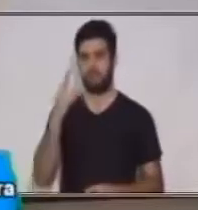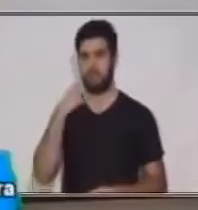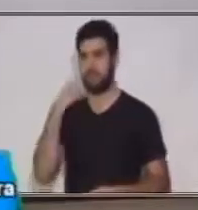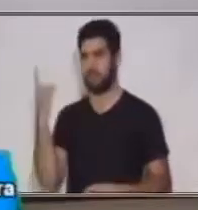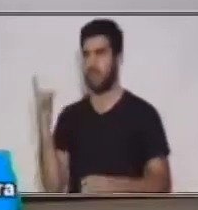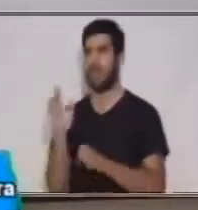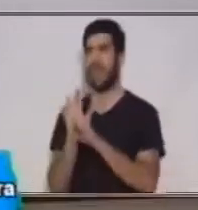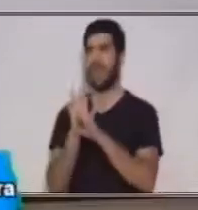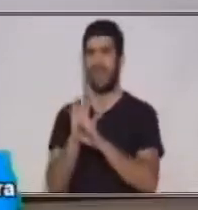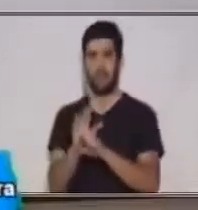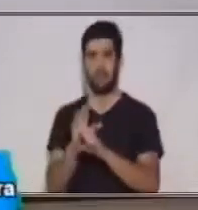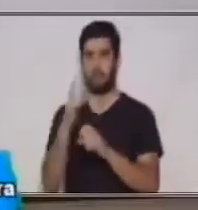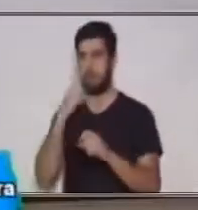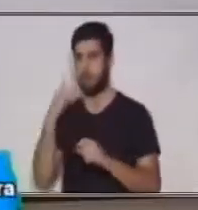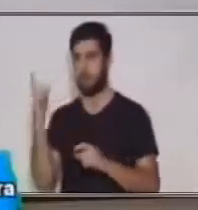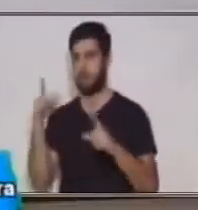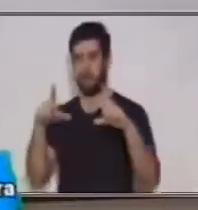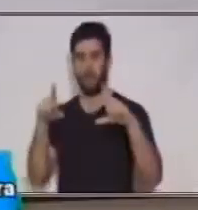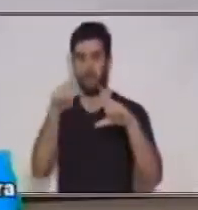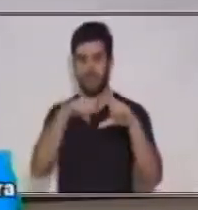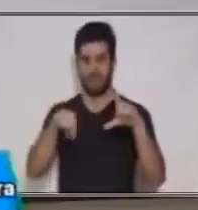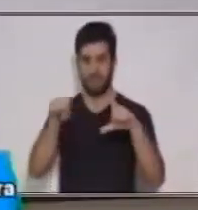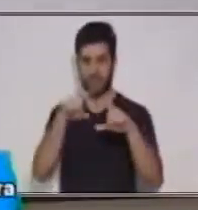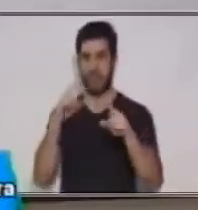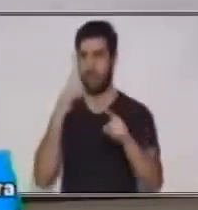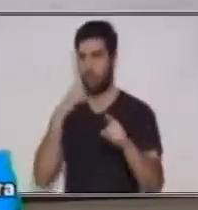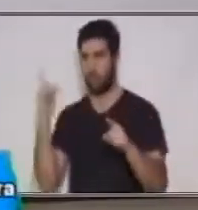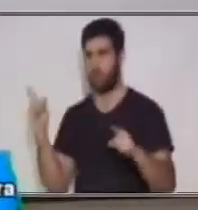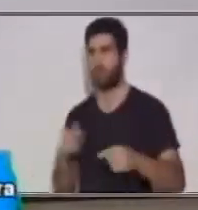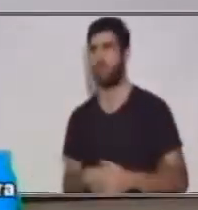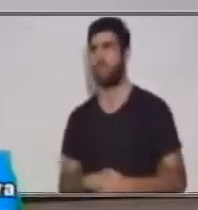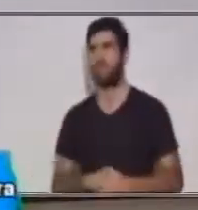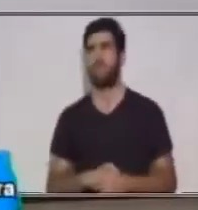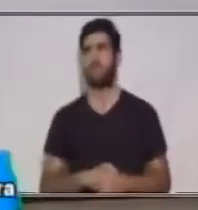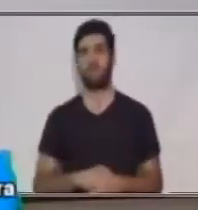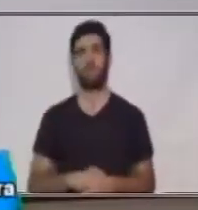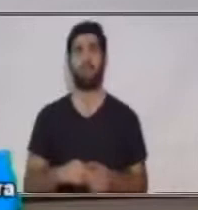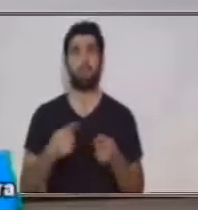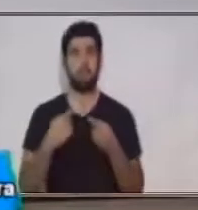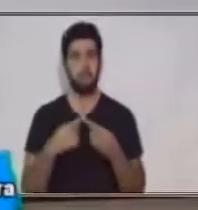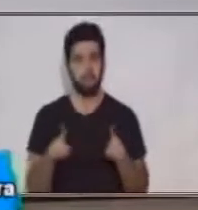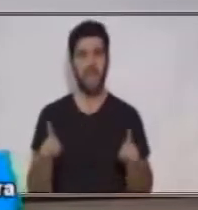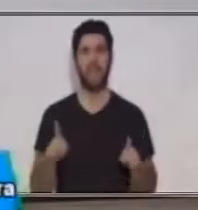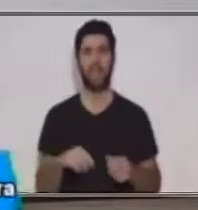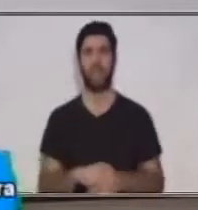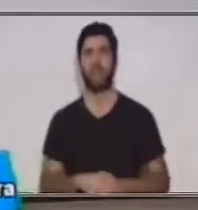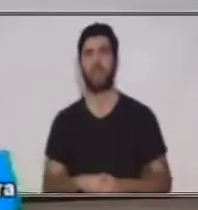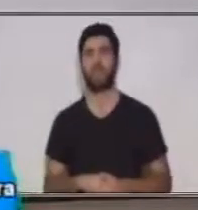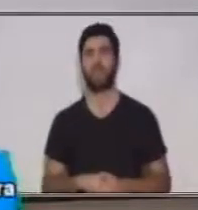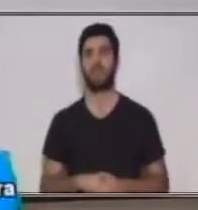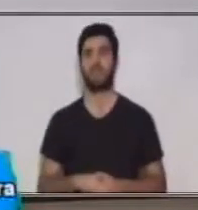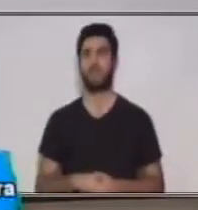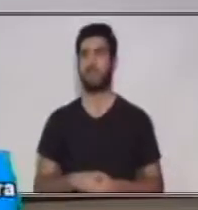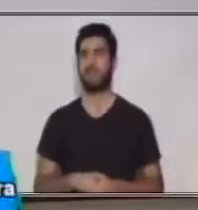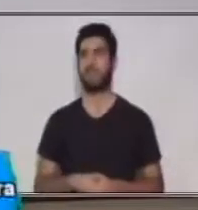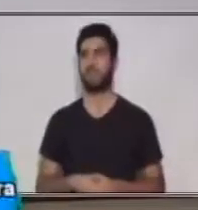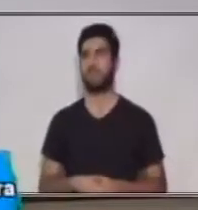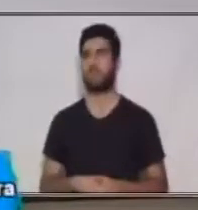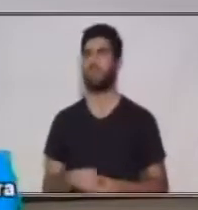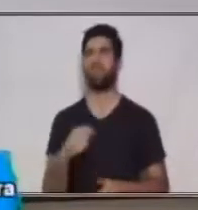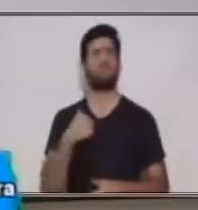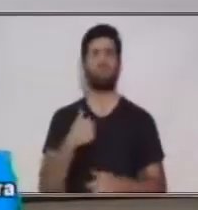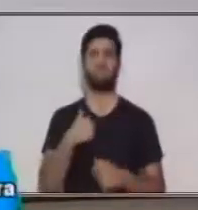en este círculo. Ya, este es un círculo, ya. Pero yo no quiero enseñar este